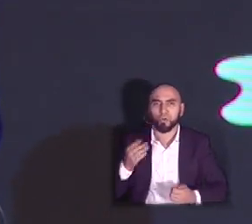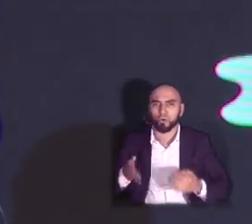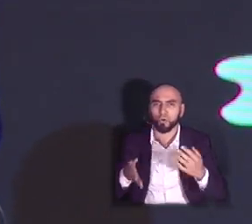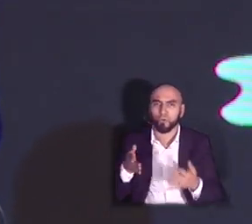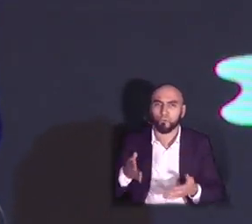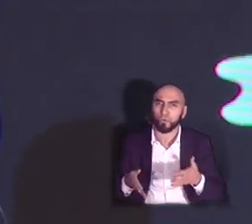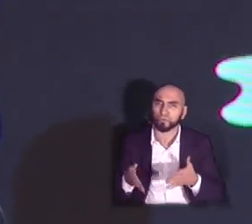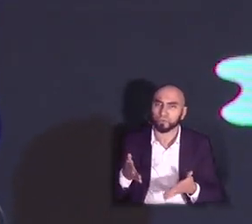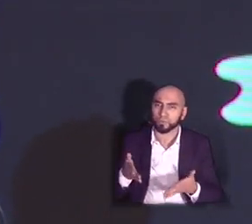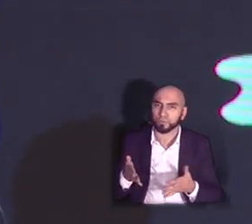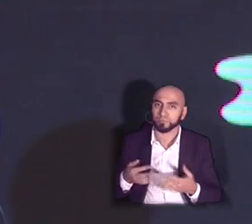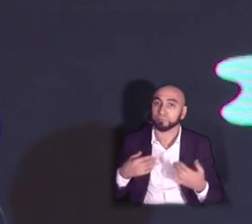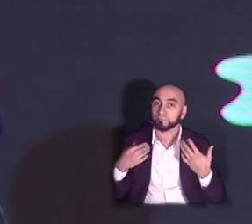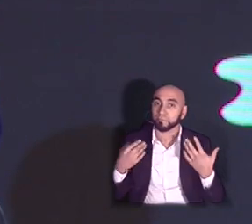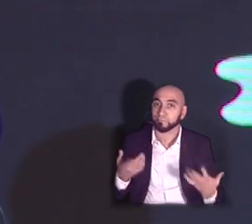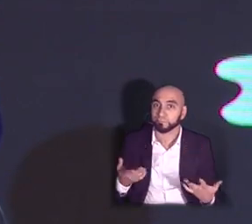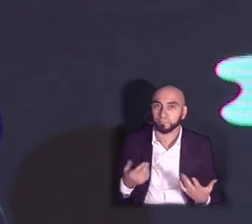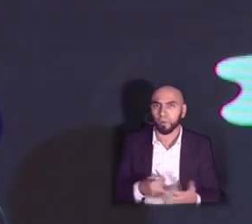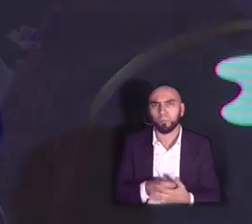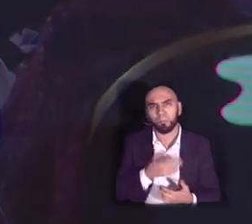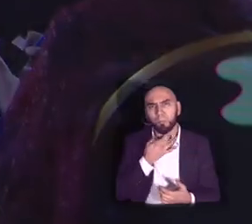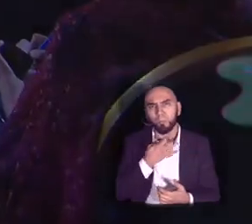la superinteligencia artificial no